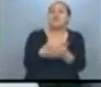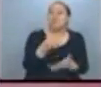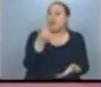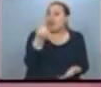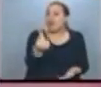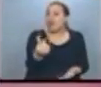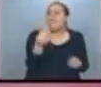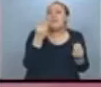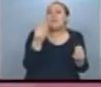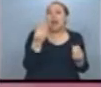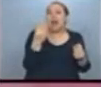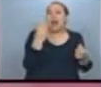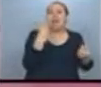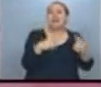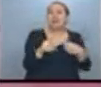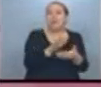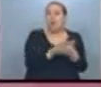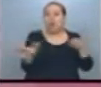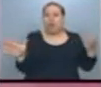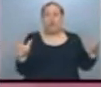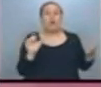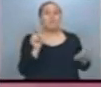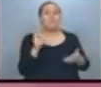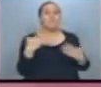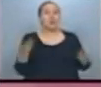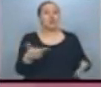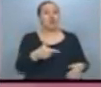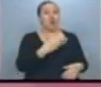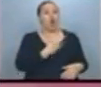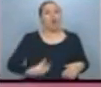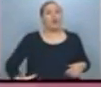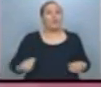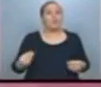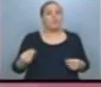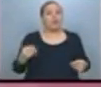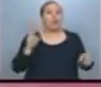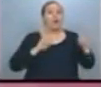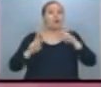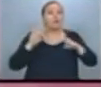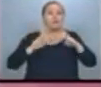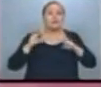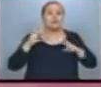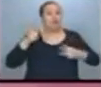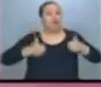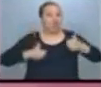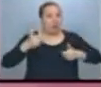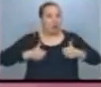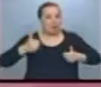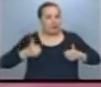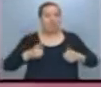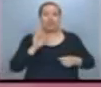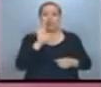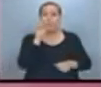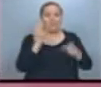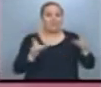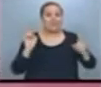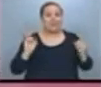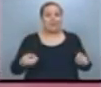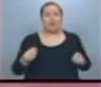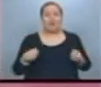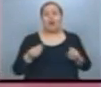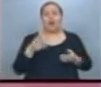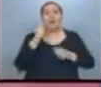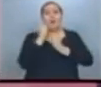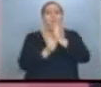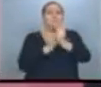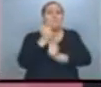Sí, tal cual. Por eso lo que va a hacer el gobierno, como para ganar competitividad también, no solo las personas, sino también las que se usan para las empresas,